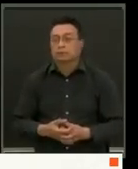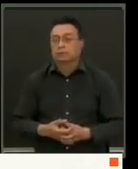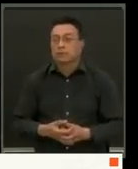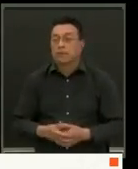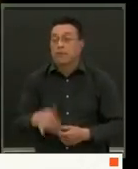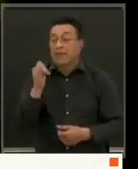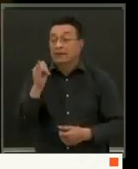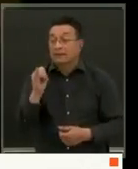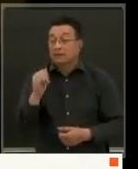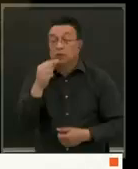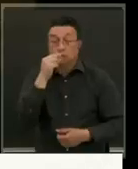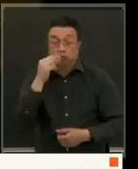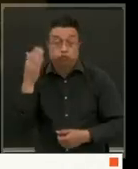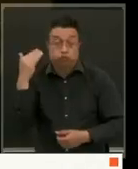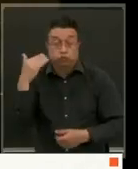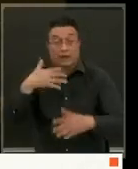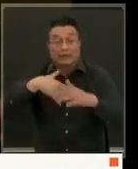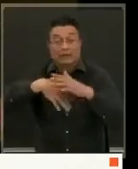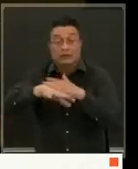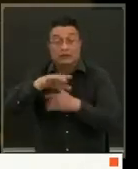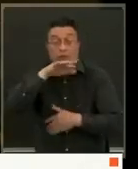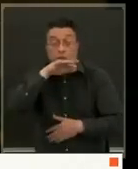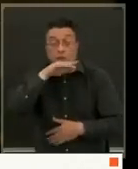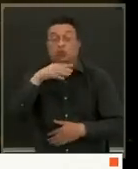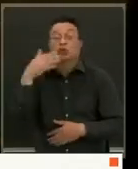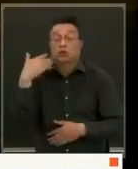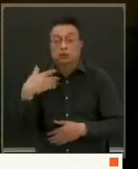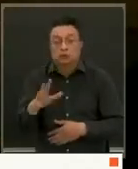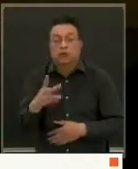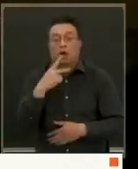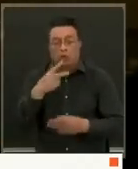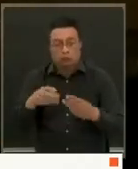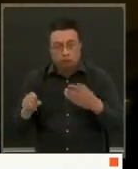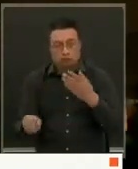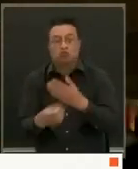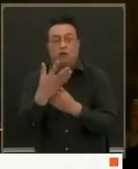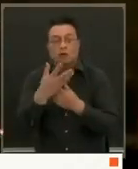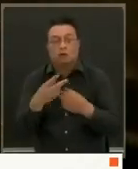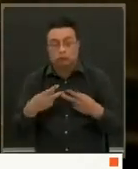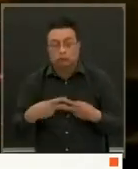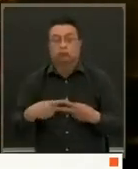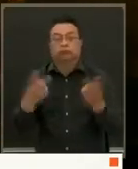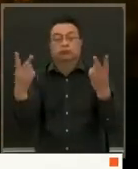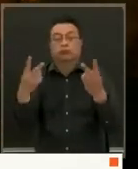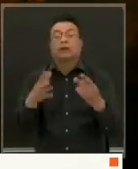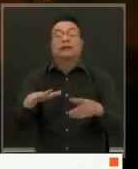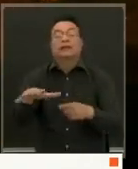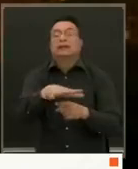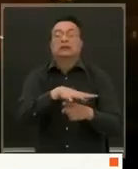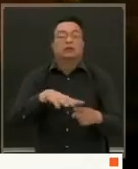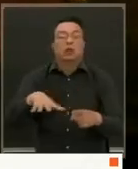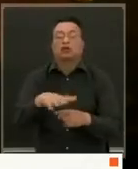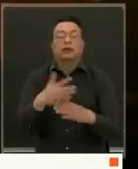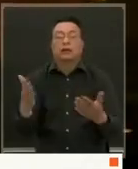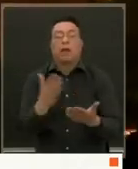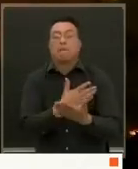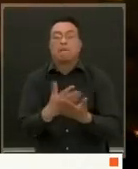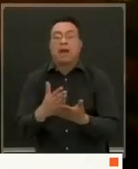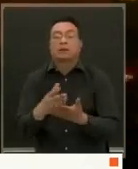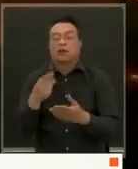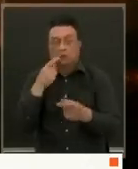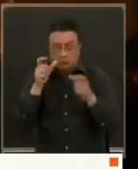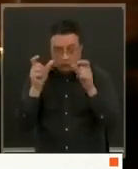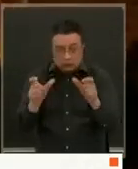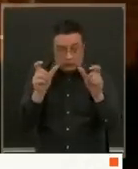Sí, hace aproximadamente 15 minutos se entregó una actualización de la situación que está ocurriendo con el monitoreo